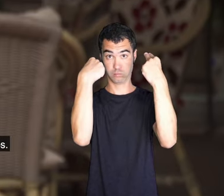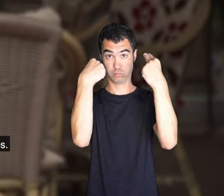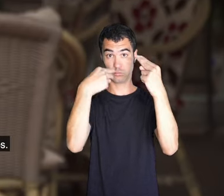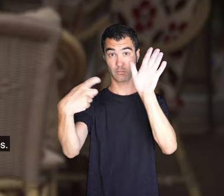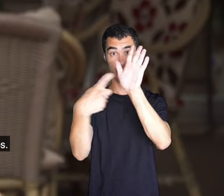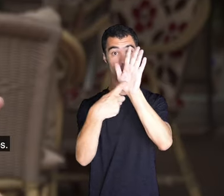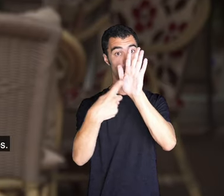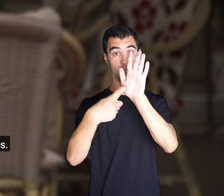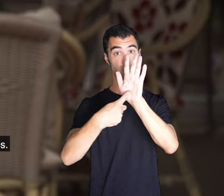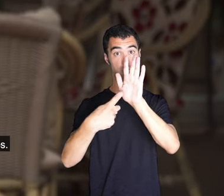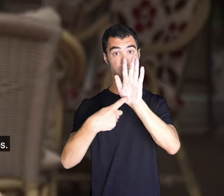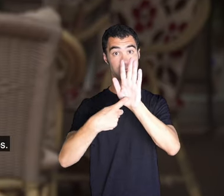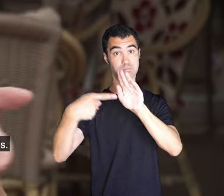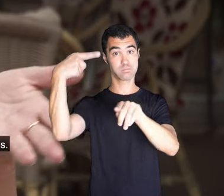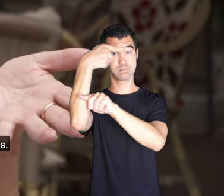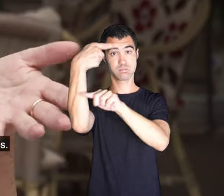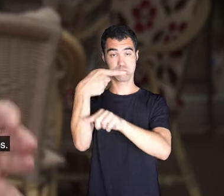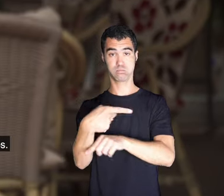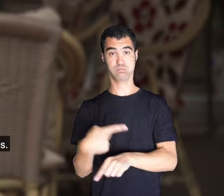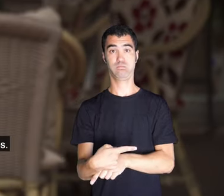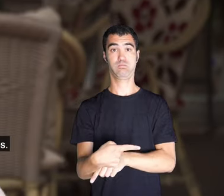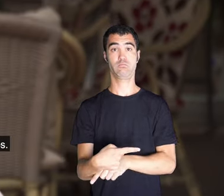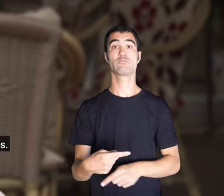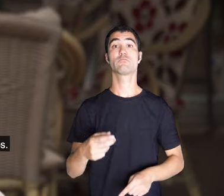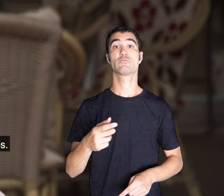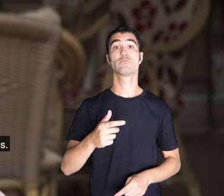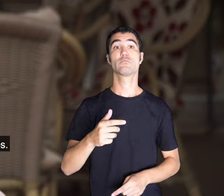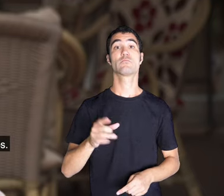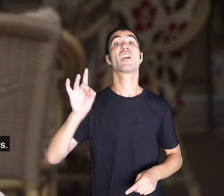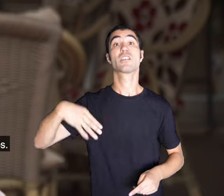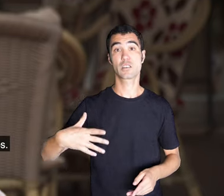las leyes impuestas por